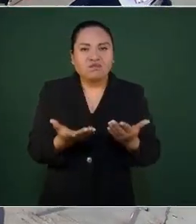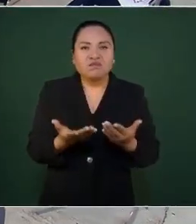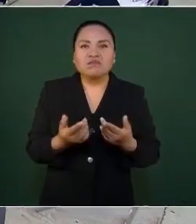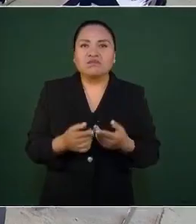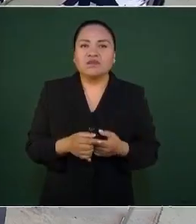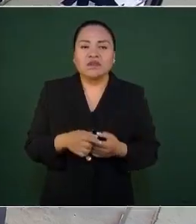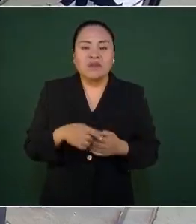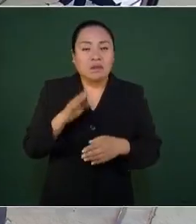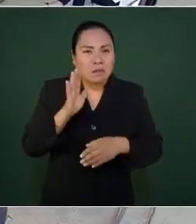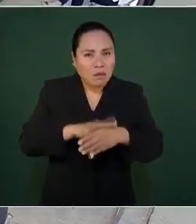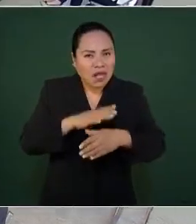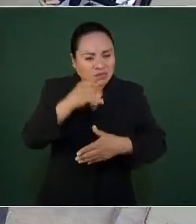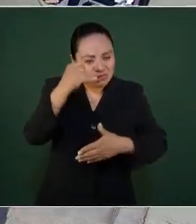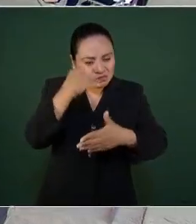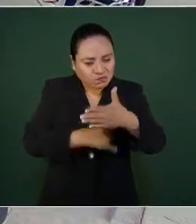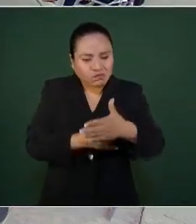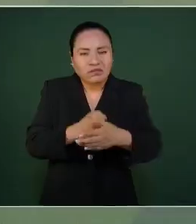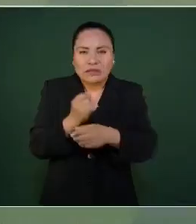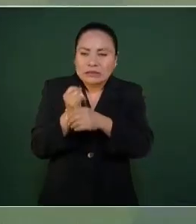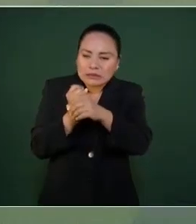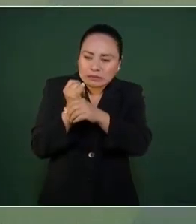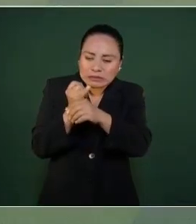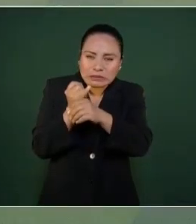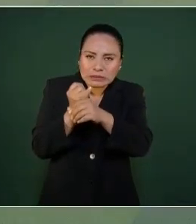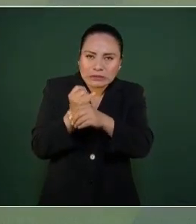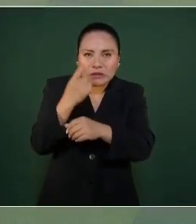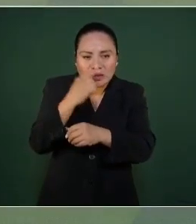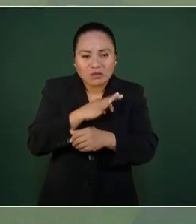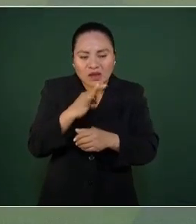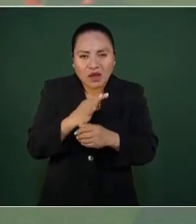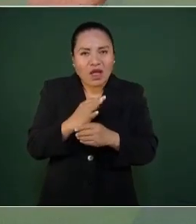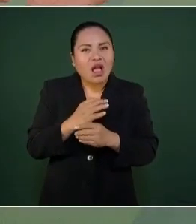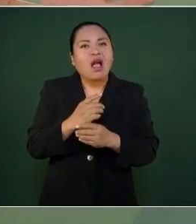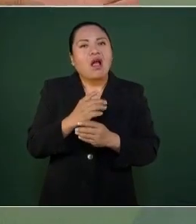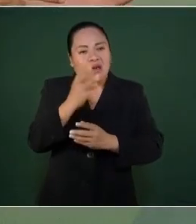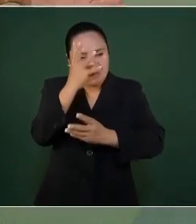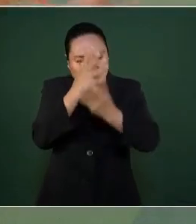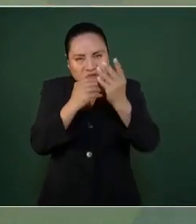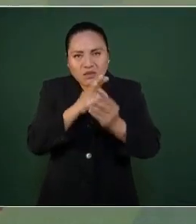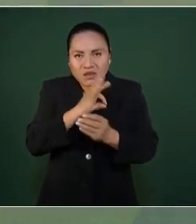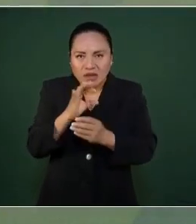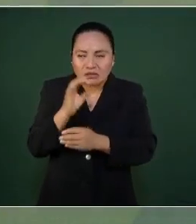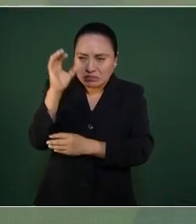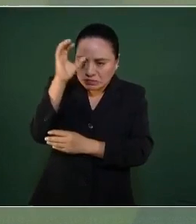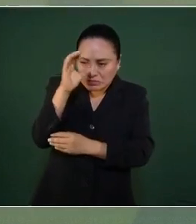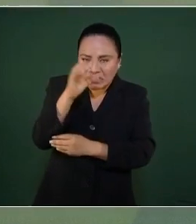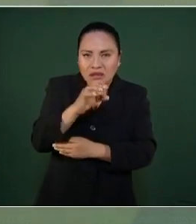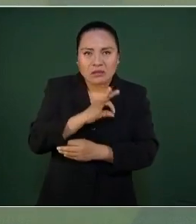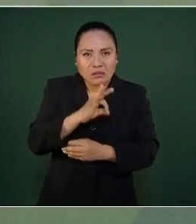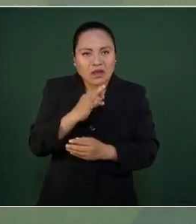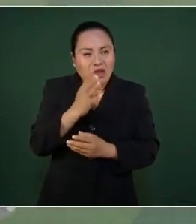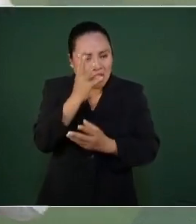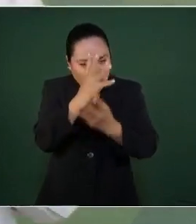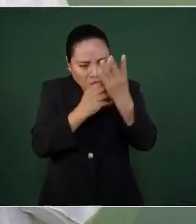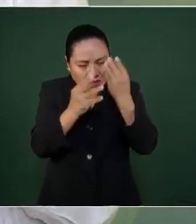mayor preparación científica, si no íbamos a estar